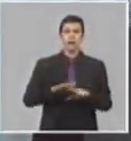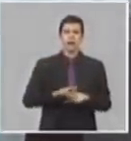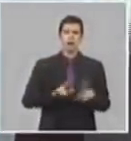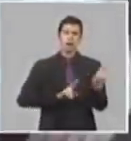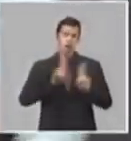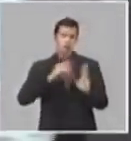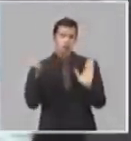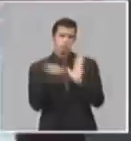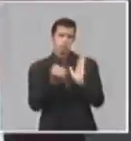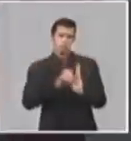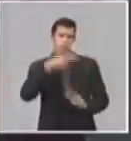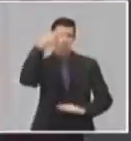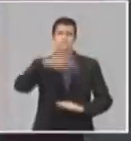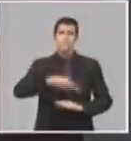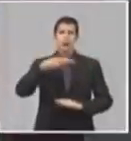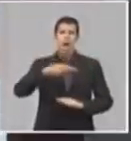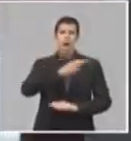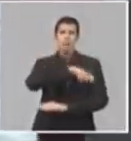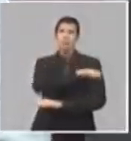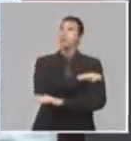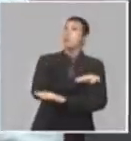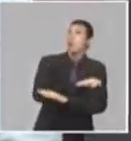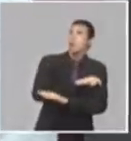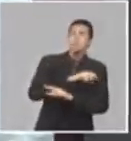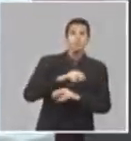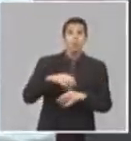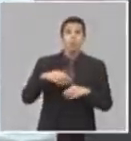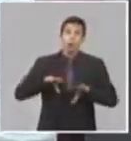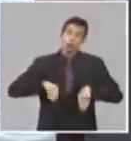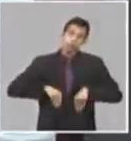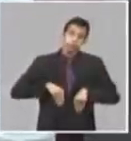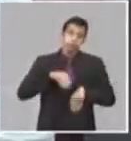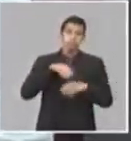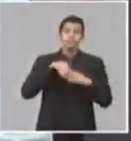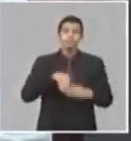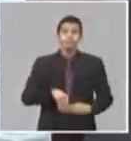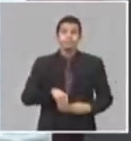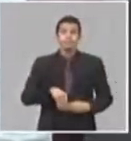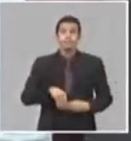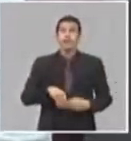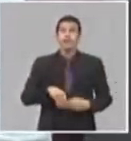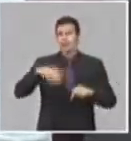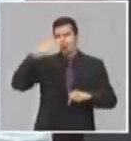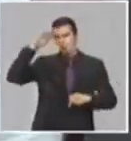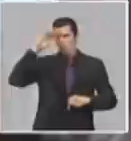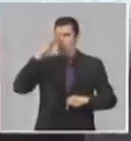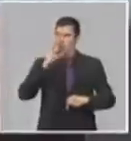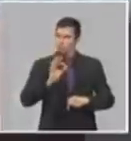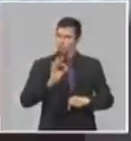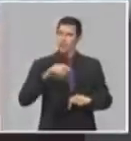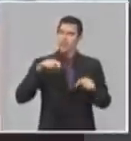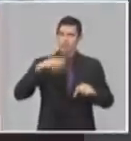esa han bombardeado con todo su rencor y todo su odio. Pero esto, como ustedes han visto, esa medida dentro de todas